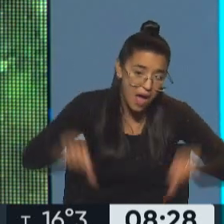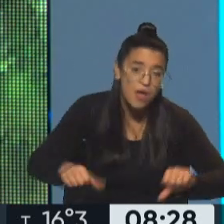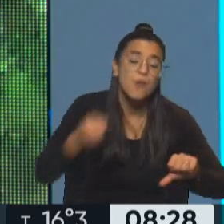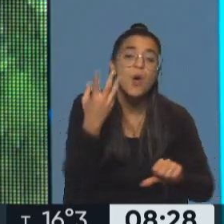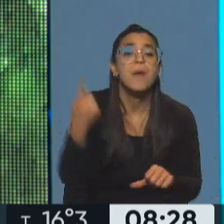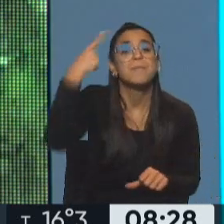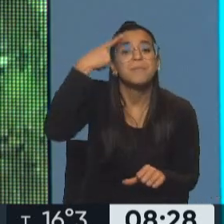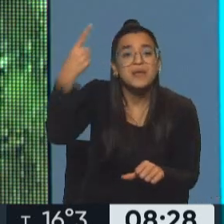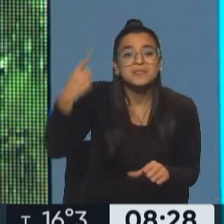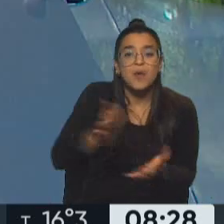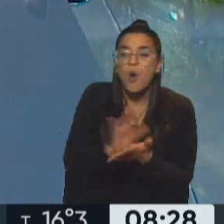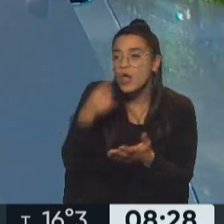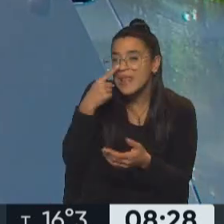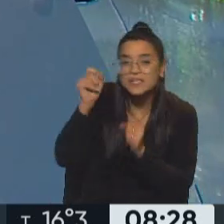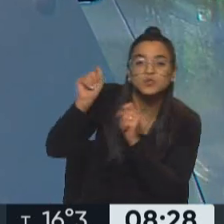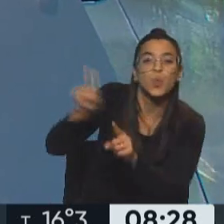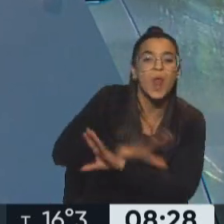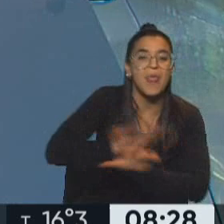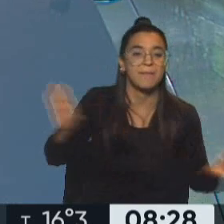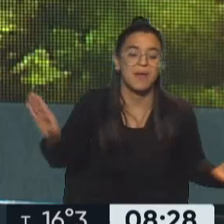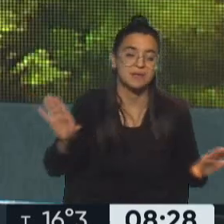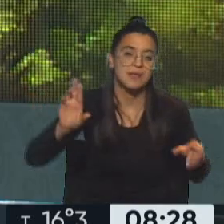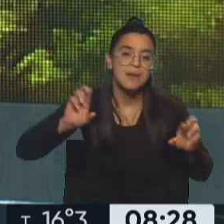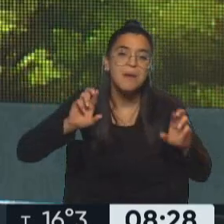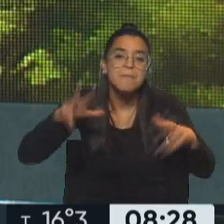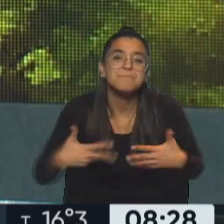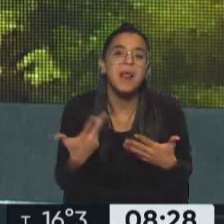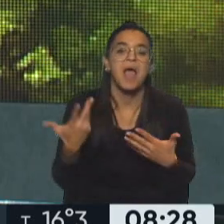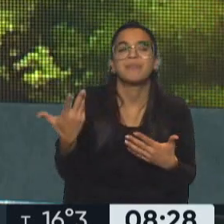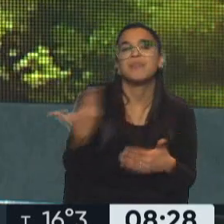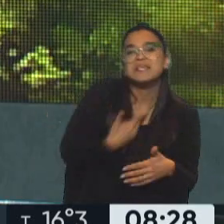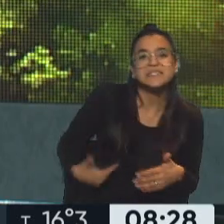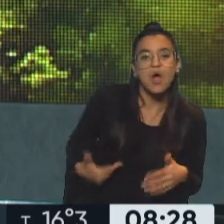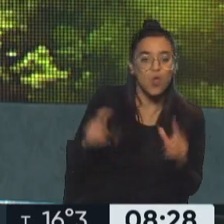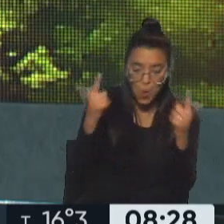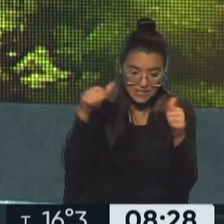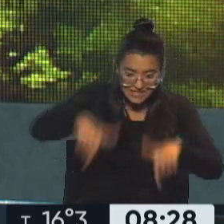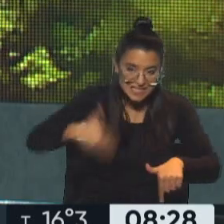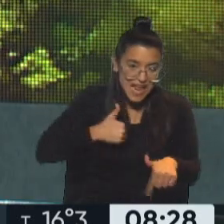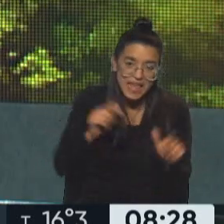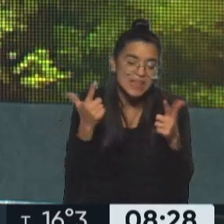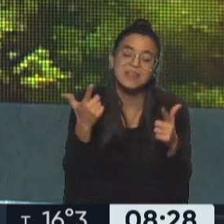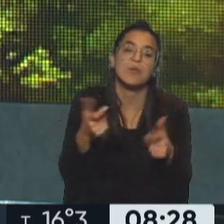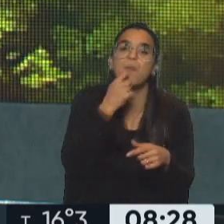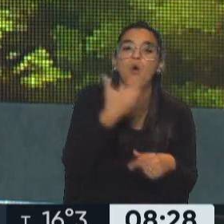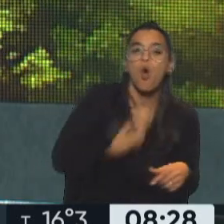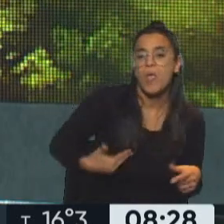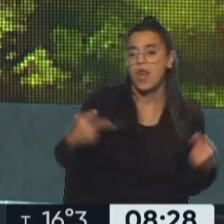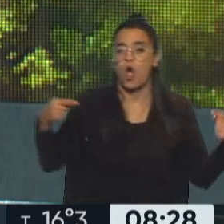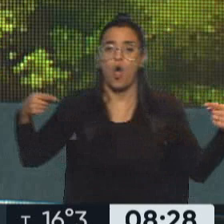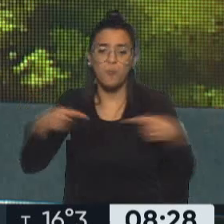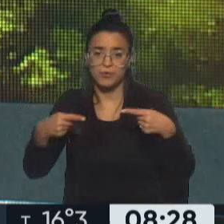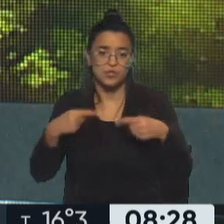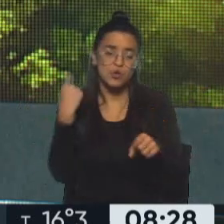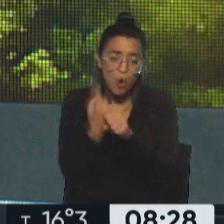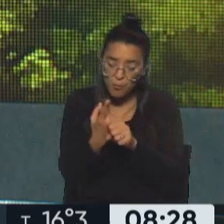pensando en sus propios intereses. Entonces las famosas políticas de Estado no existen en la República Argentina. Si gobierno y oposición no